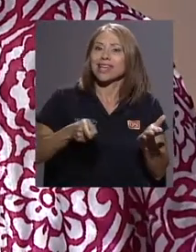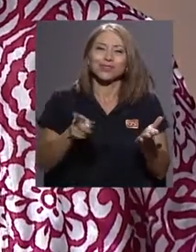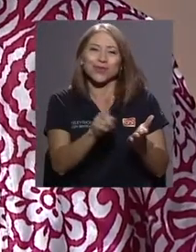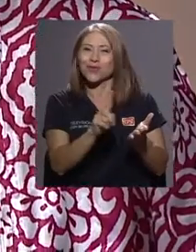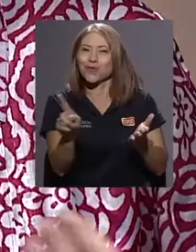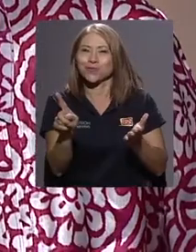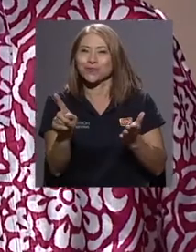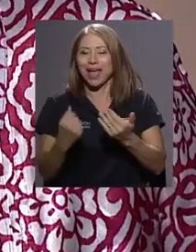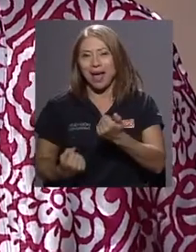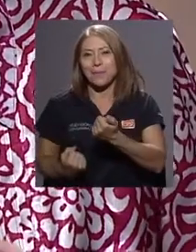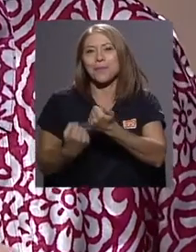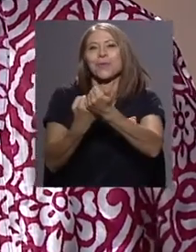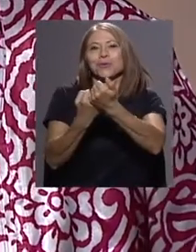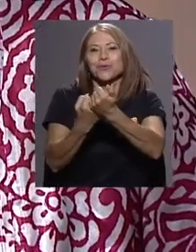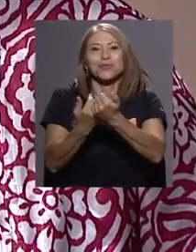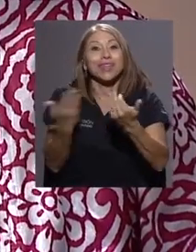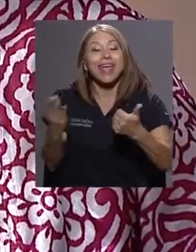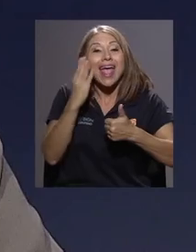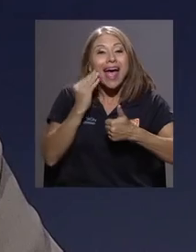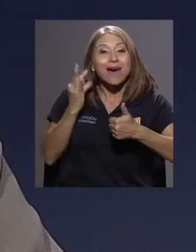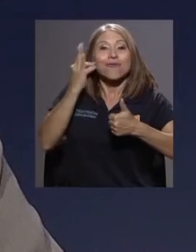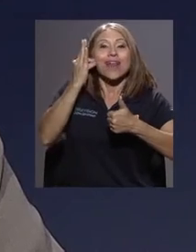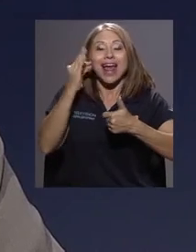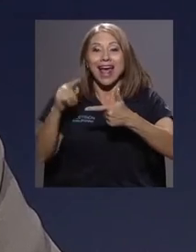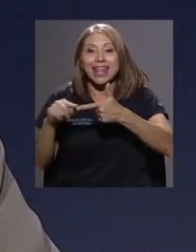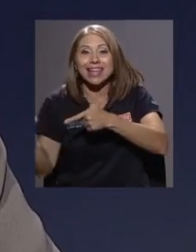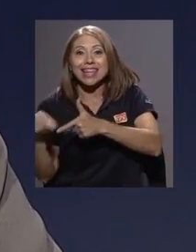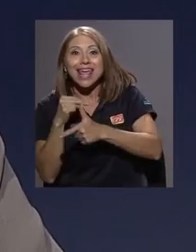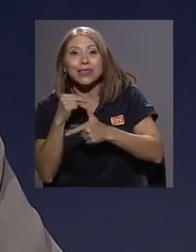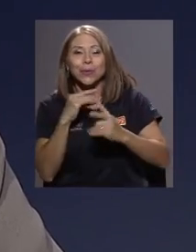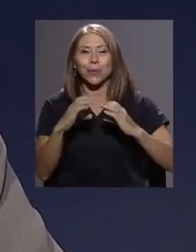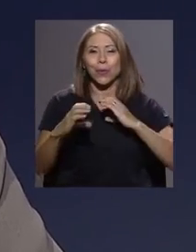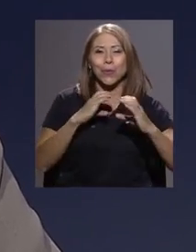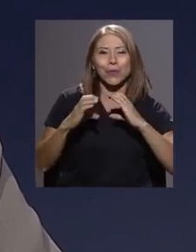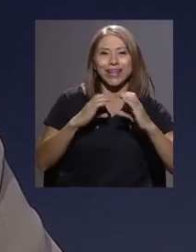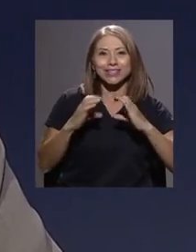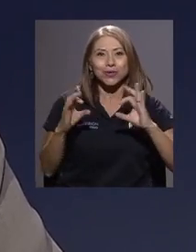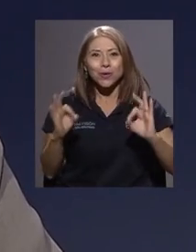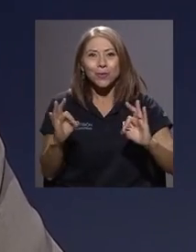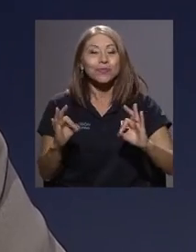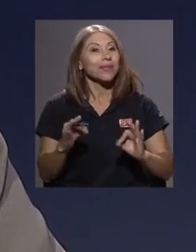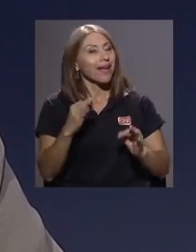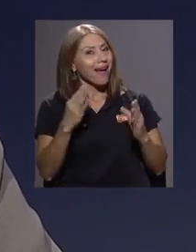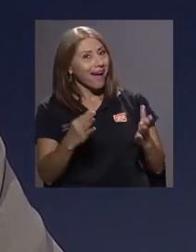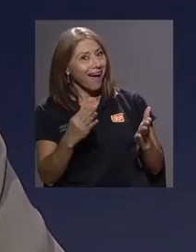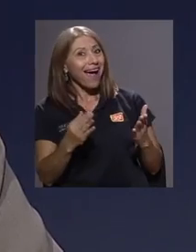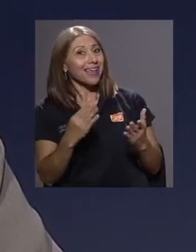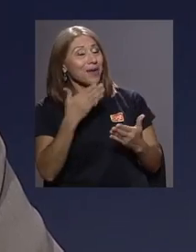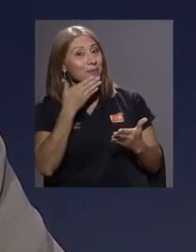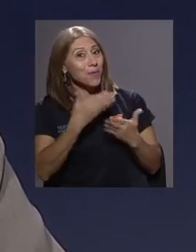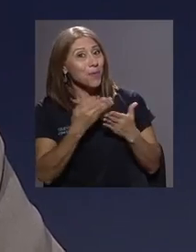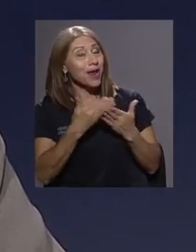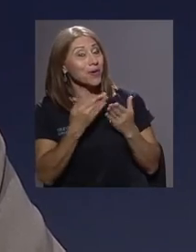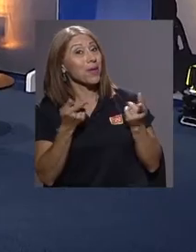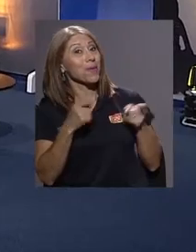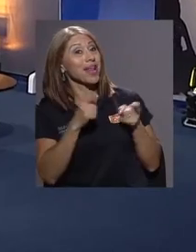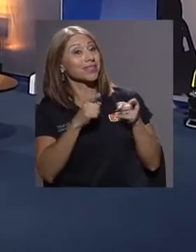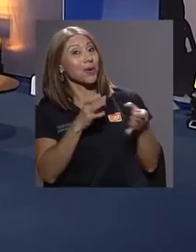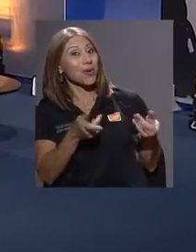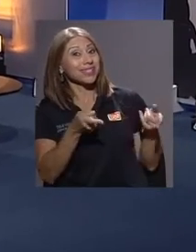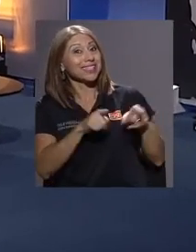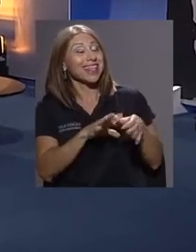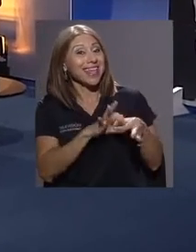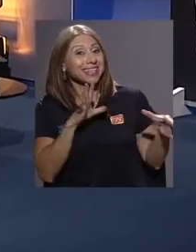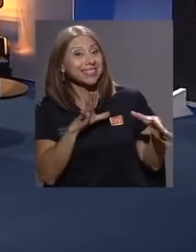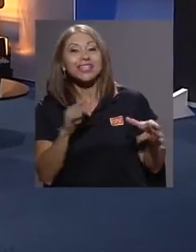comunicación entre una abuela y su nieto que que buenas coincidencias qué suerte yo digo que son disidencias sí o sea